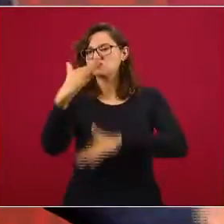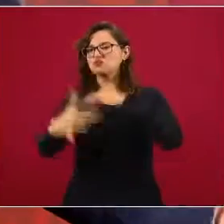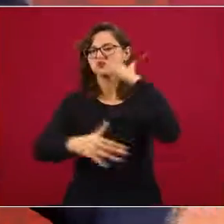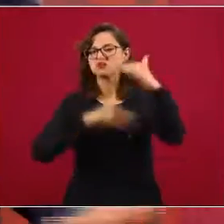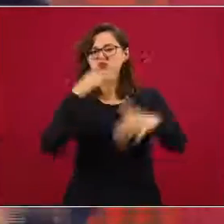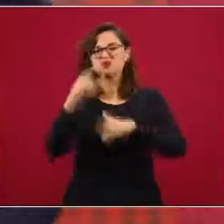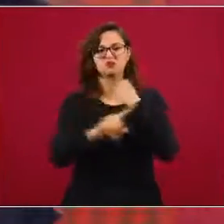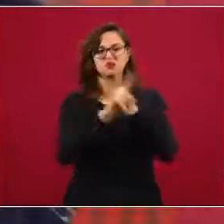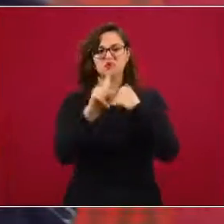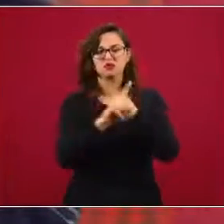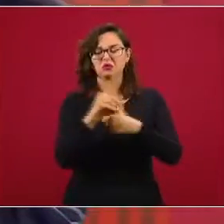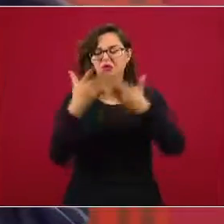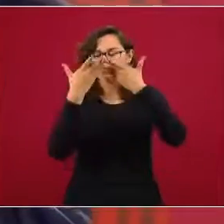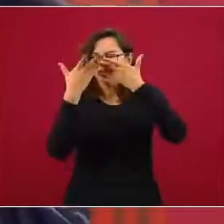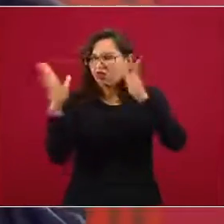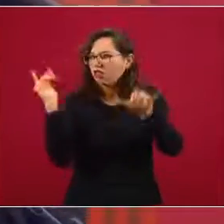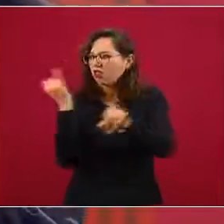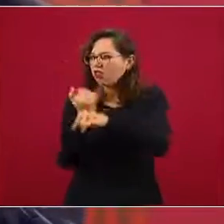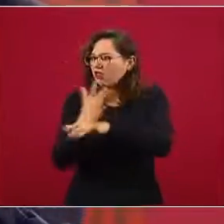poseo más información